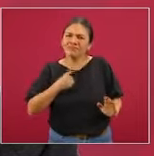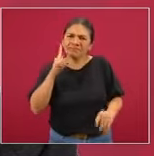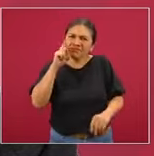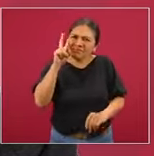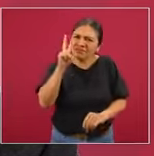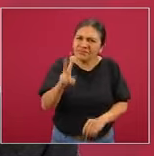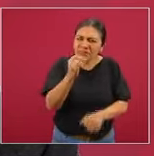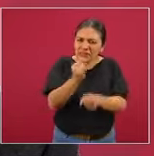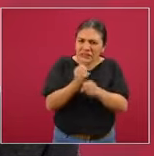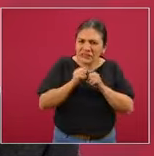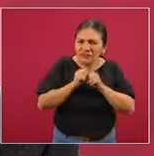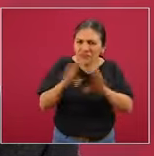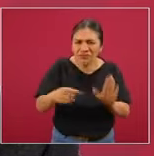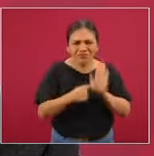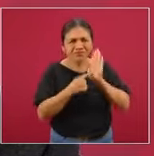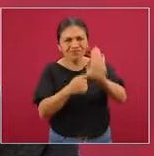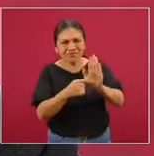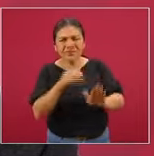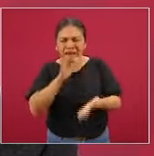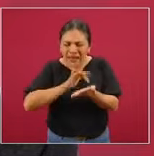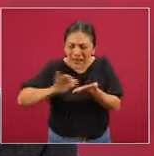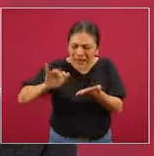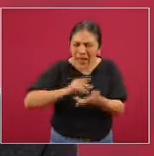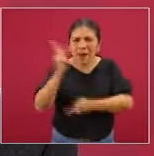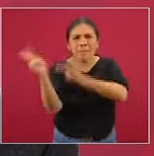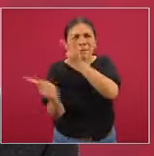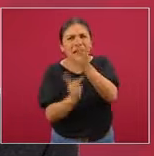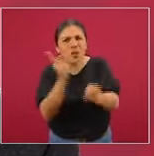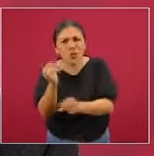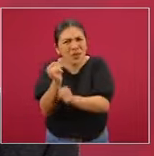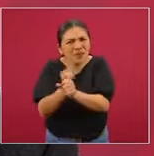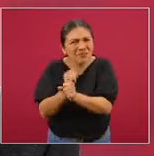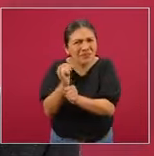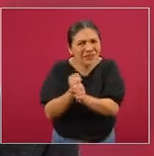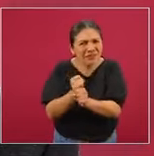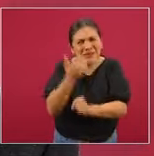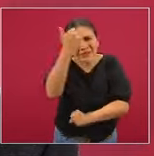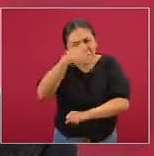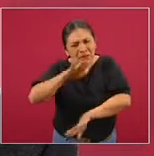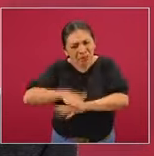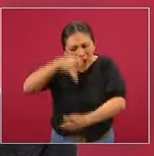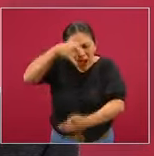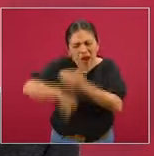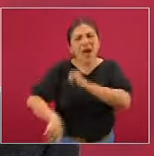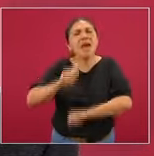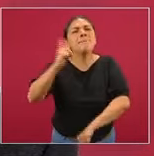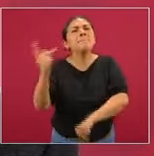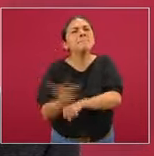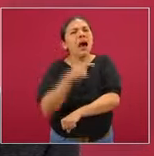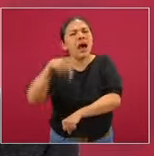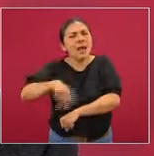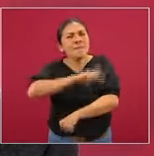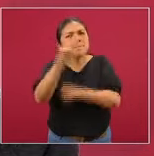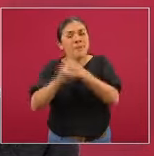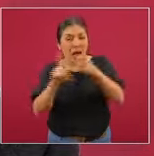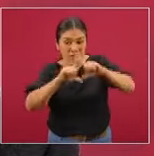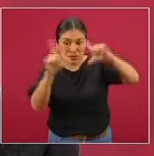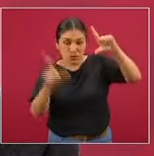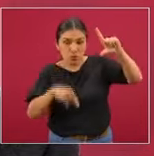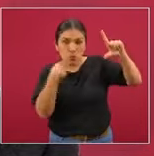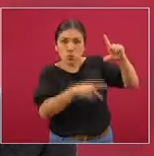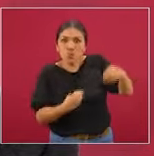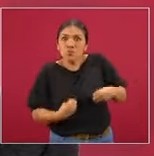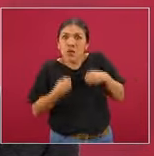vean la información, a que consulten, a que lean, a que se enteren de lo que está ocurriendo en el país en el que viven. Sería